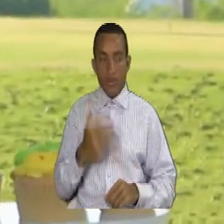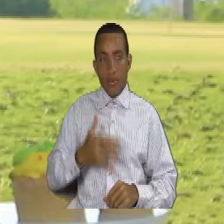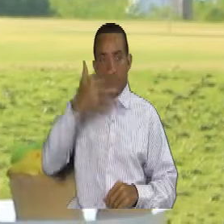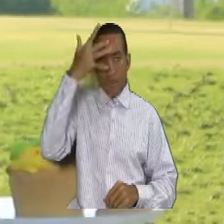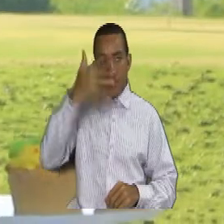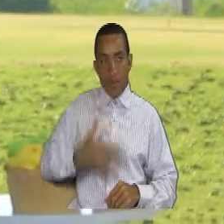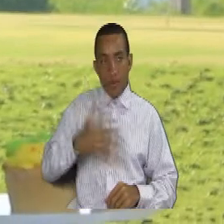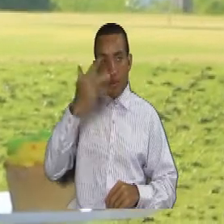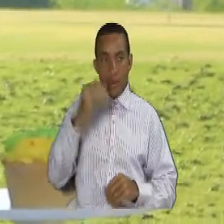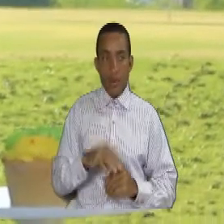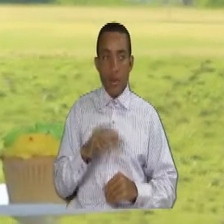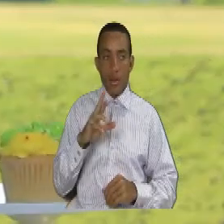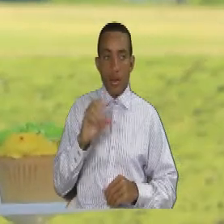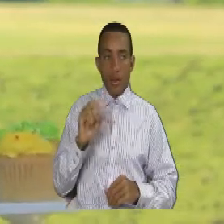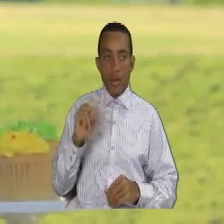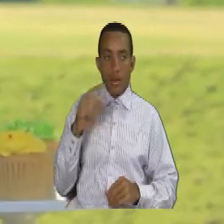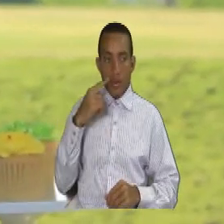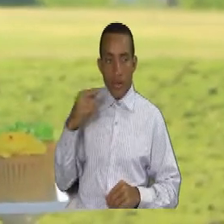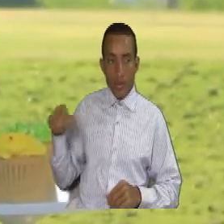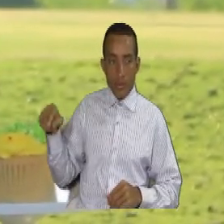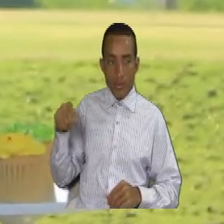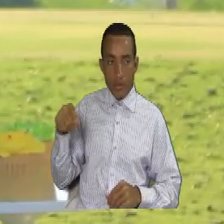Facebook, Ronald Rodríguez Decorador, o al